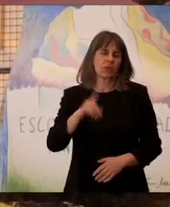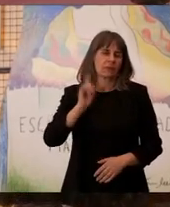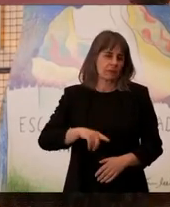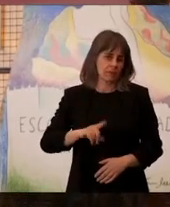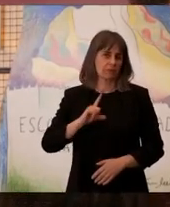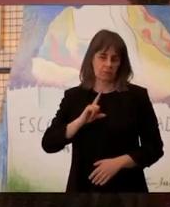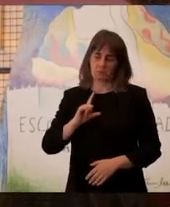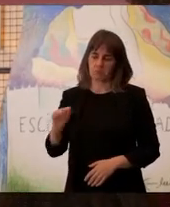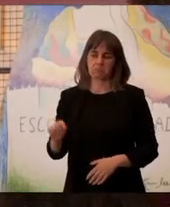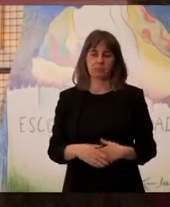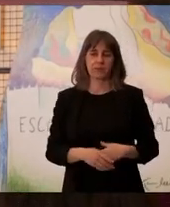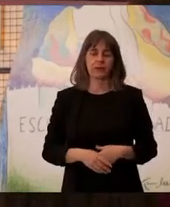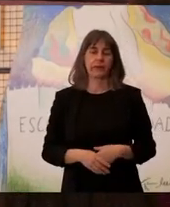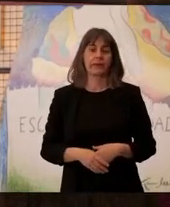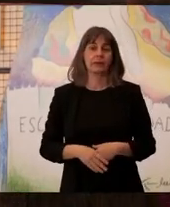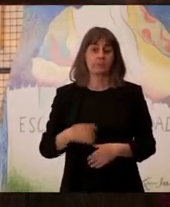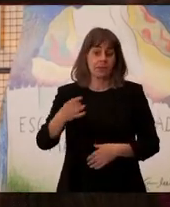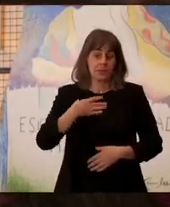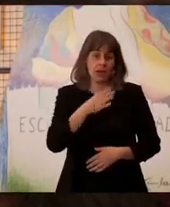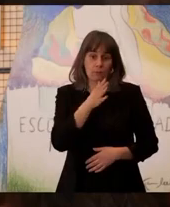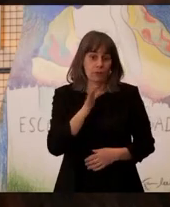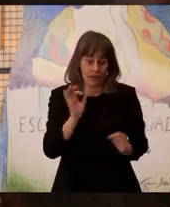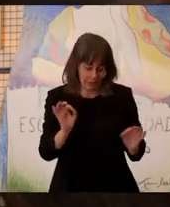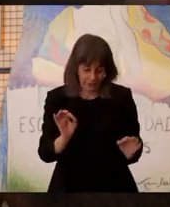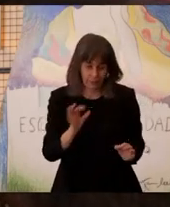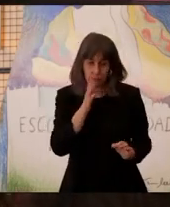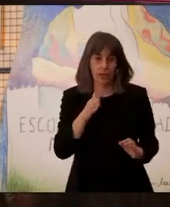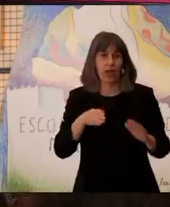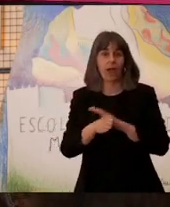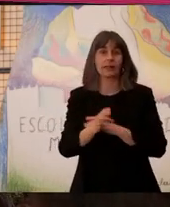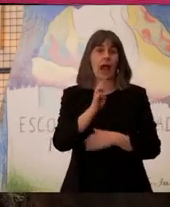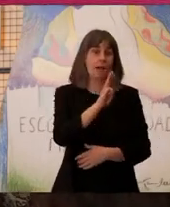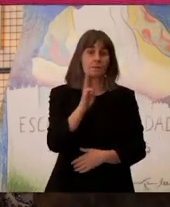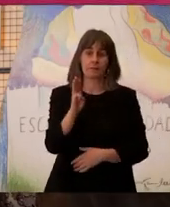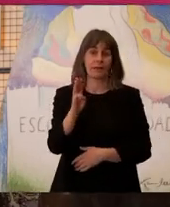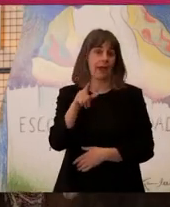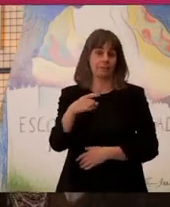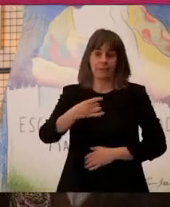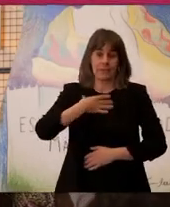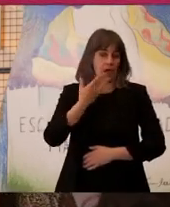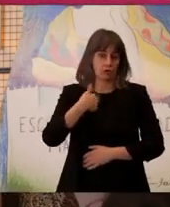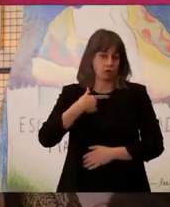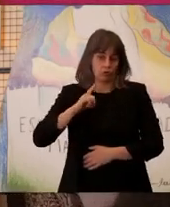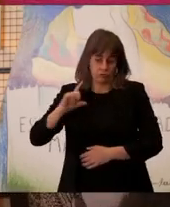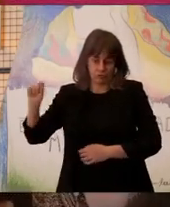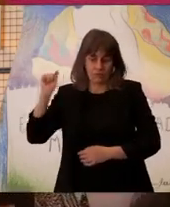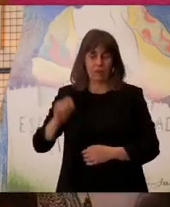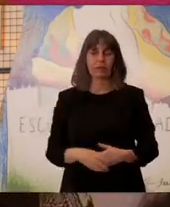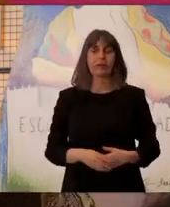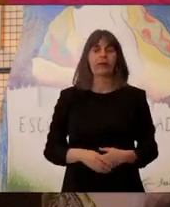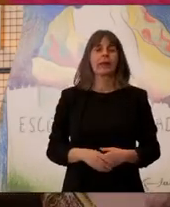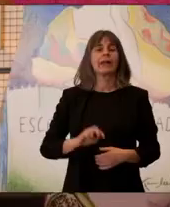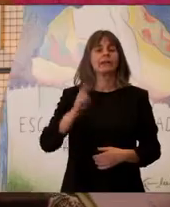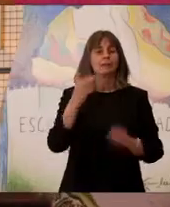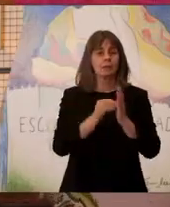del no porque bueno Me echaron porque entro al PP digamos entonces Me echaron y me iba Pero y la segunda